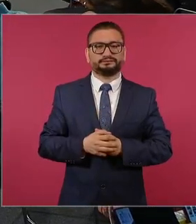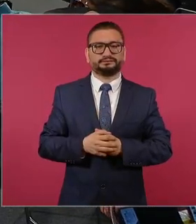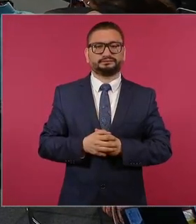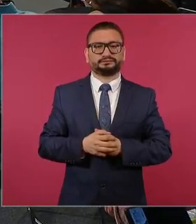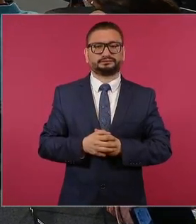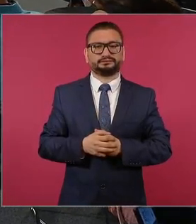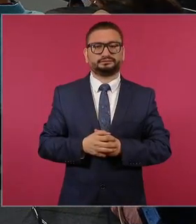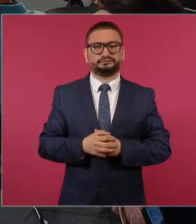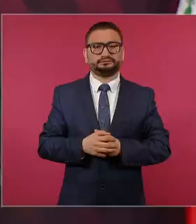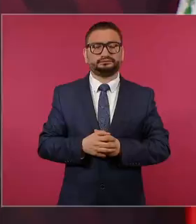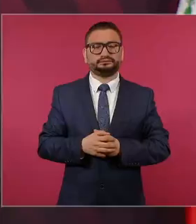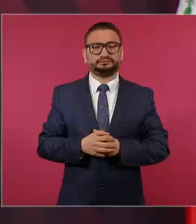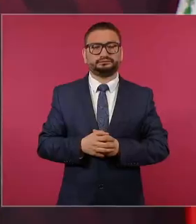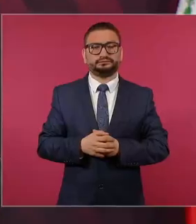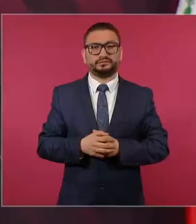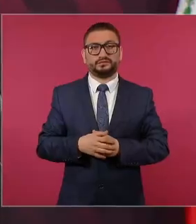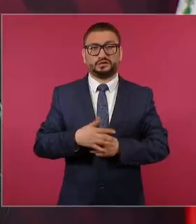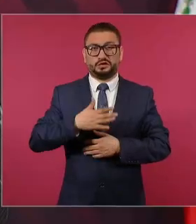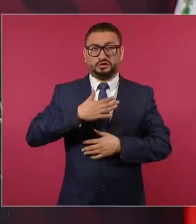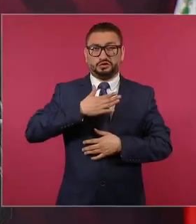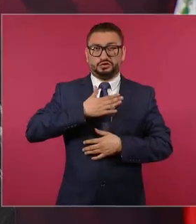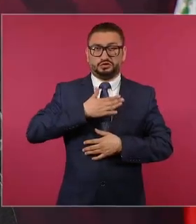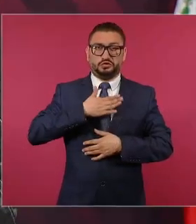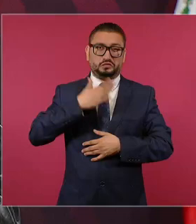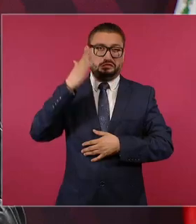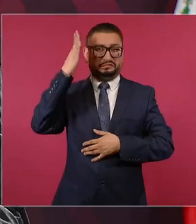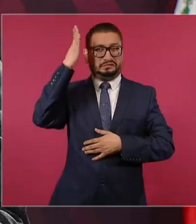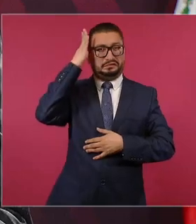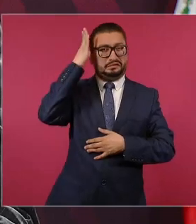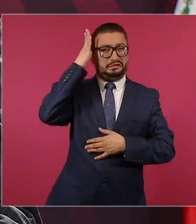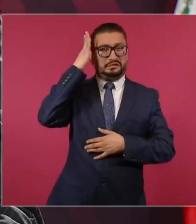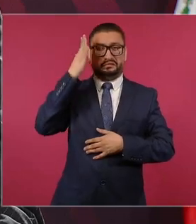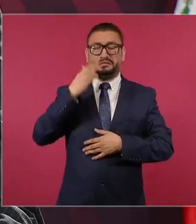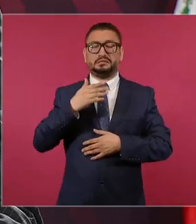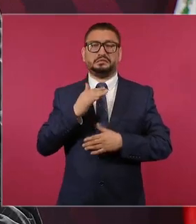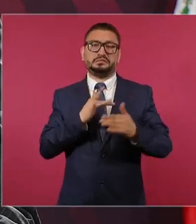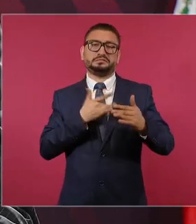quiero ser líder moral,